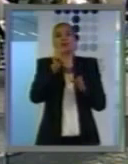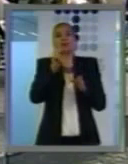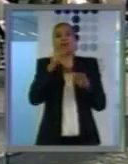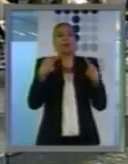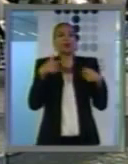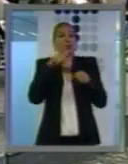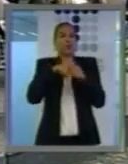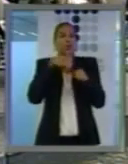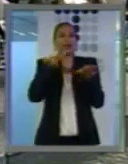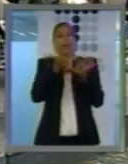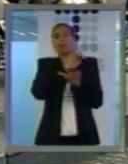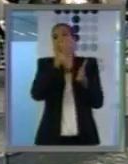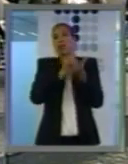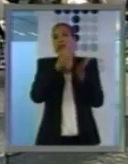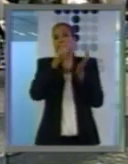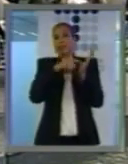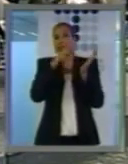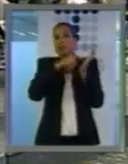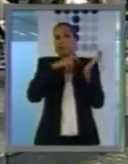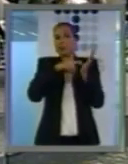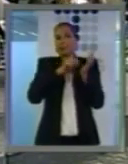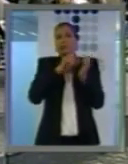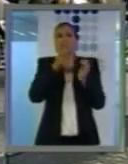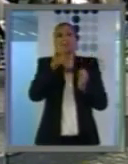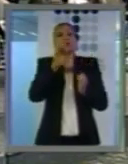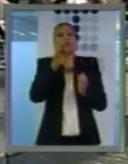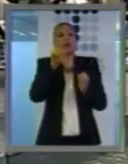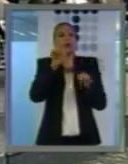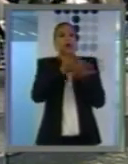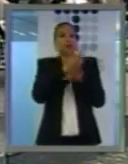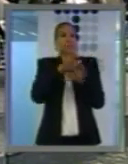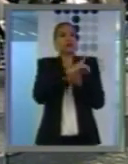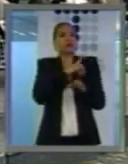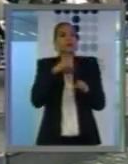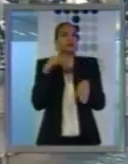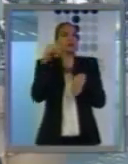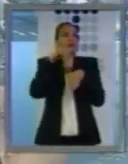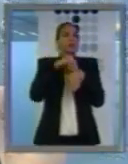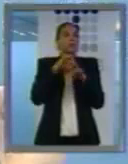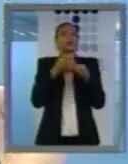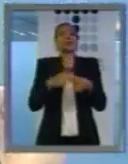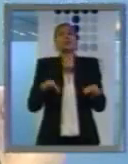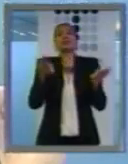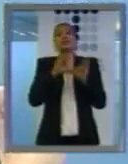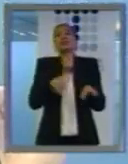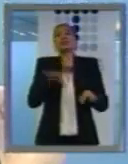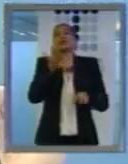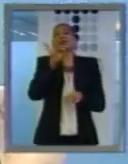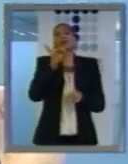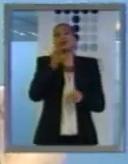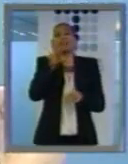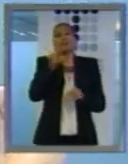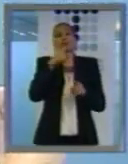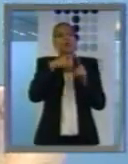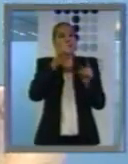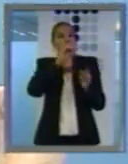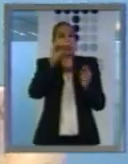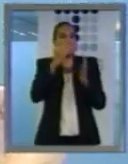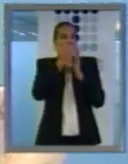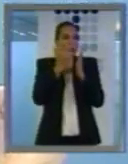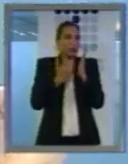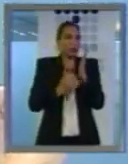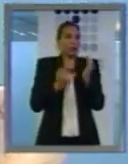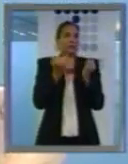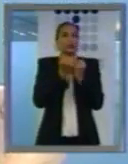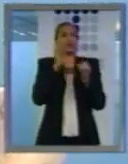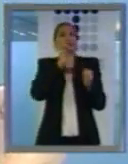en la reforma. En este sentido, pues no solo tendría que cumplir y tendría que estar consideradas las 48 obligaciones comunes, sino también las